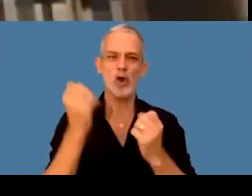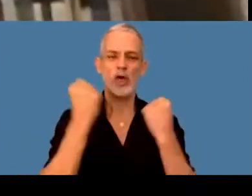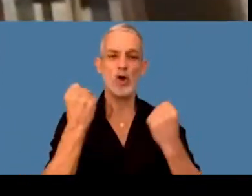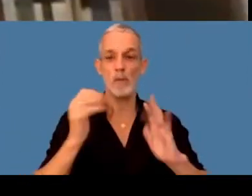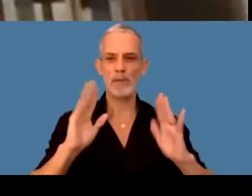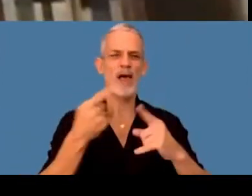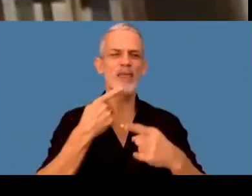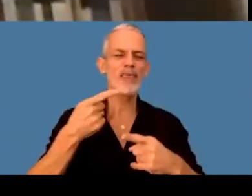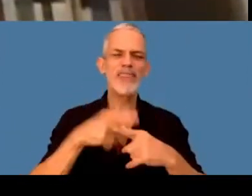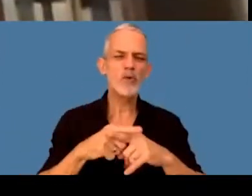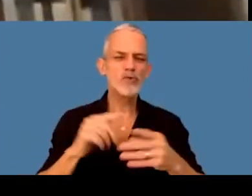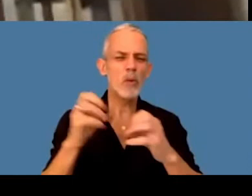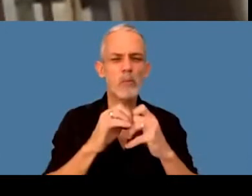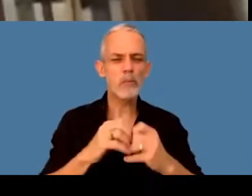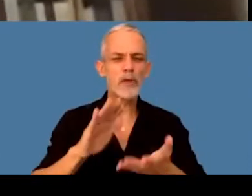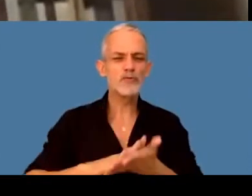discutir